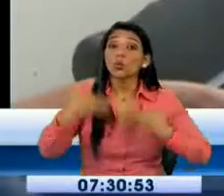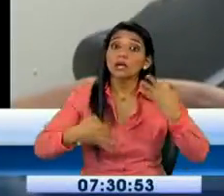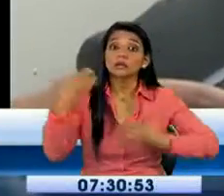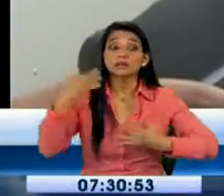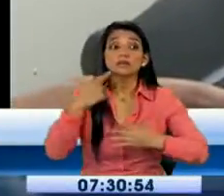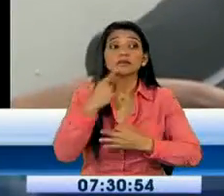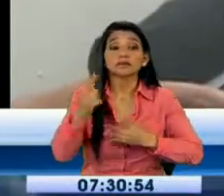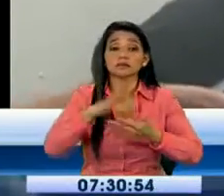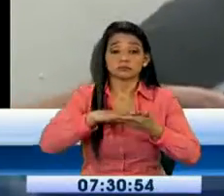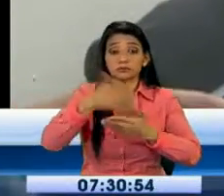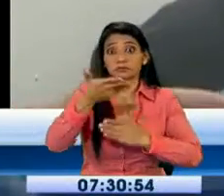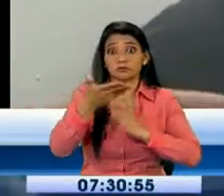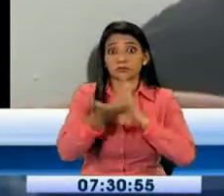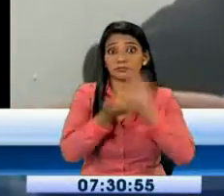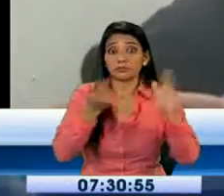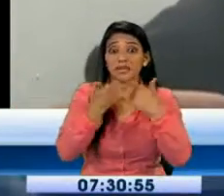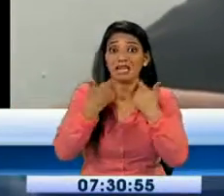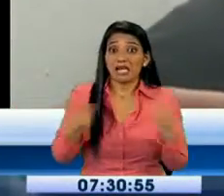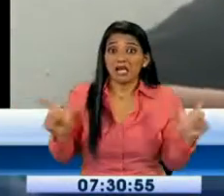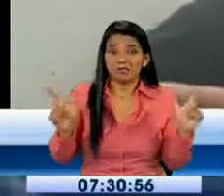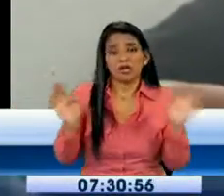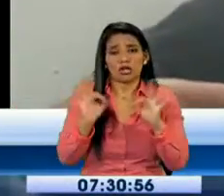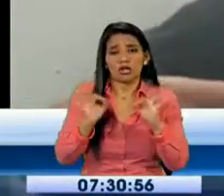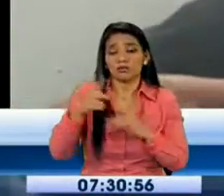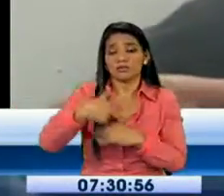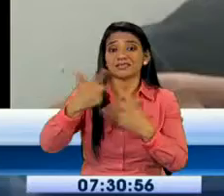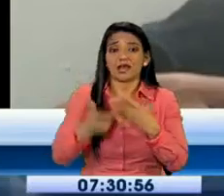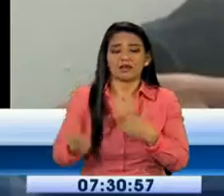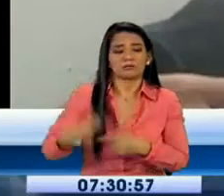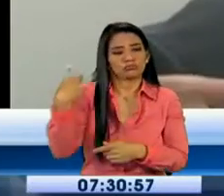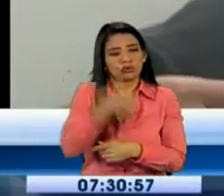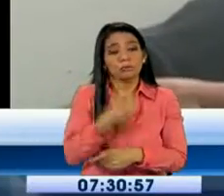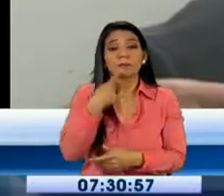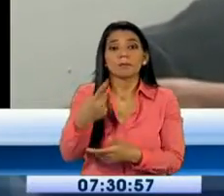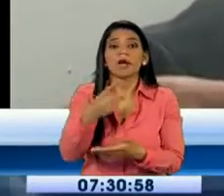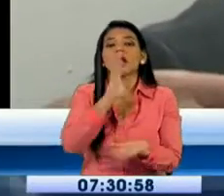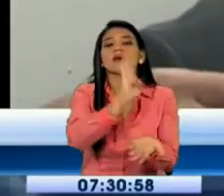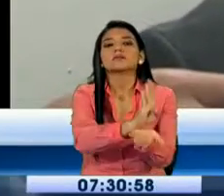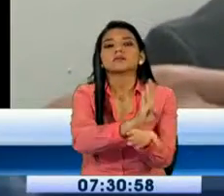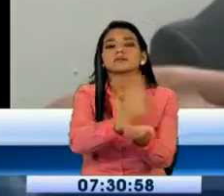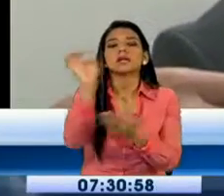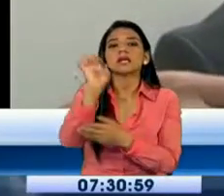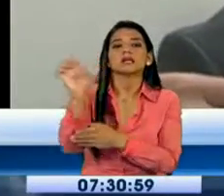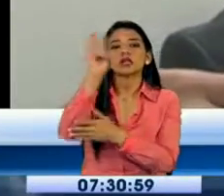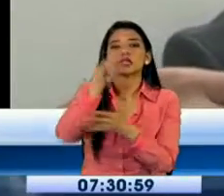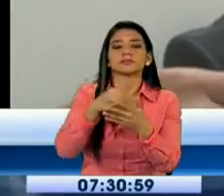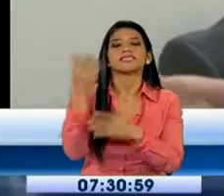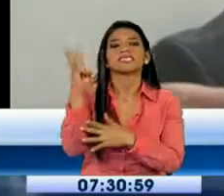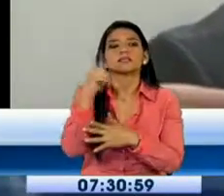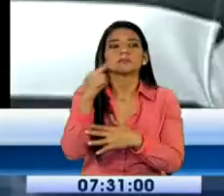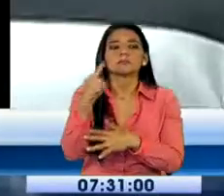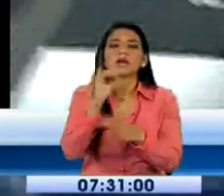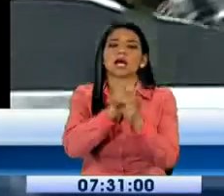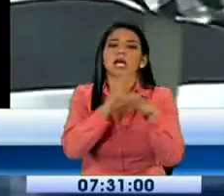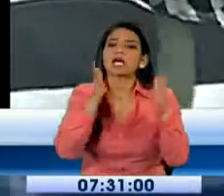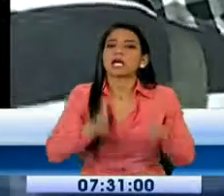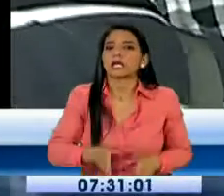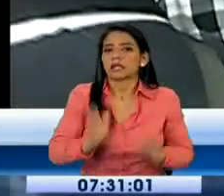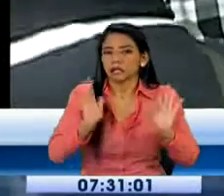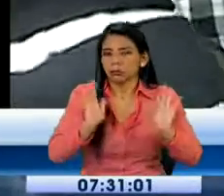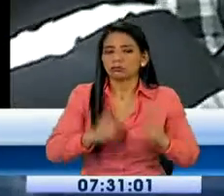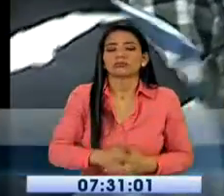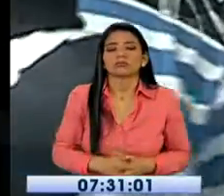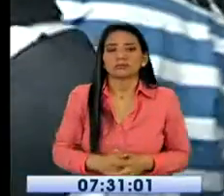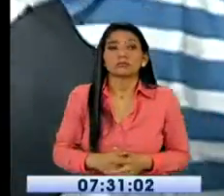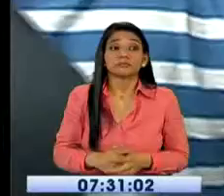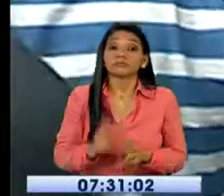no se levante si no es que se emita directamente ese cheque a partir de enero del 2016 al ingeniero el abogado defensor